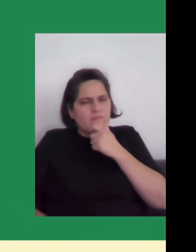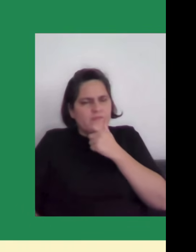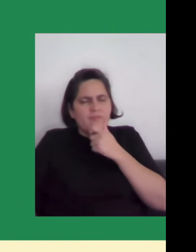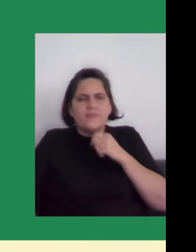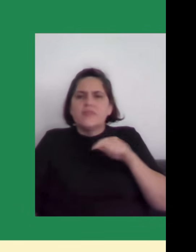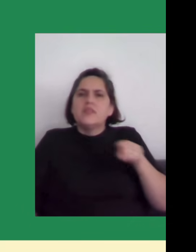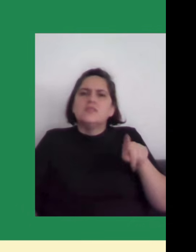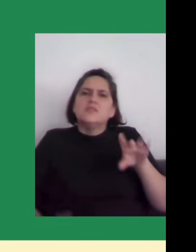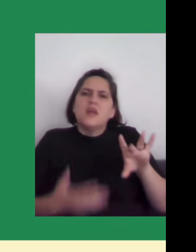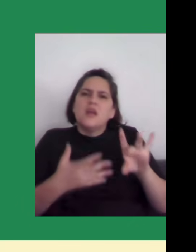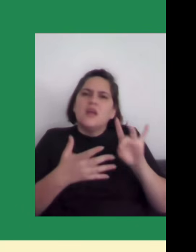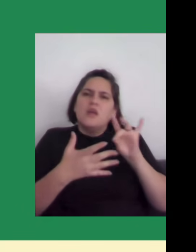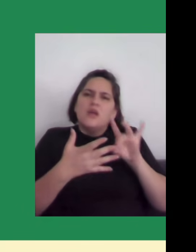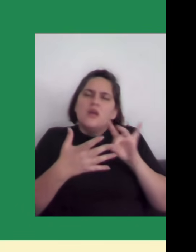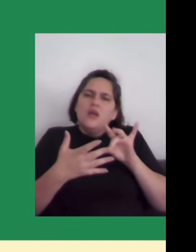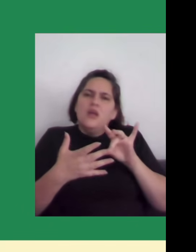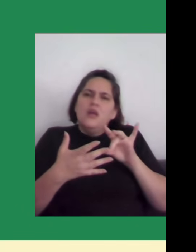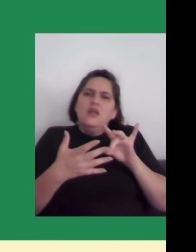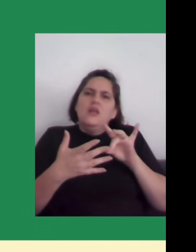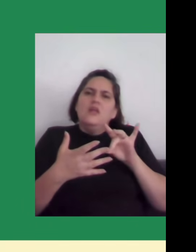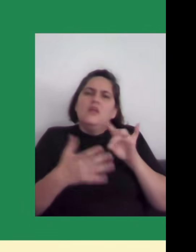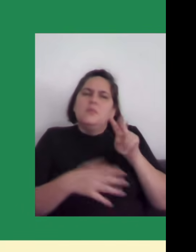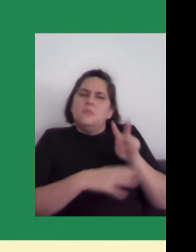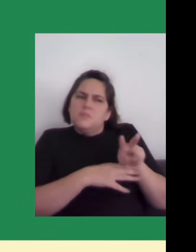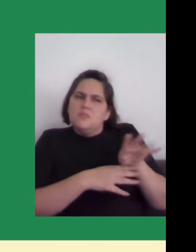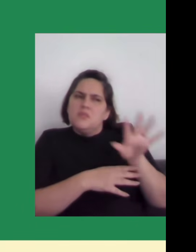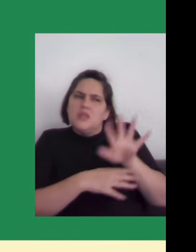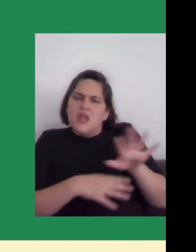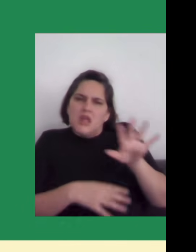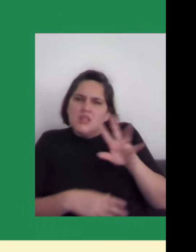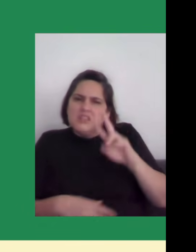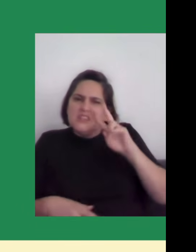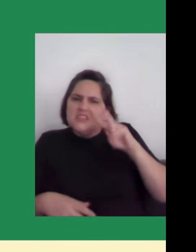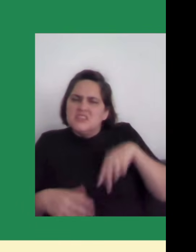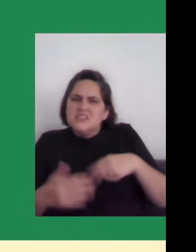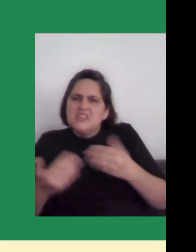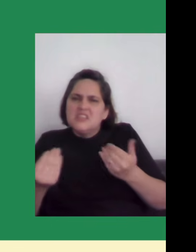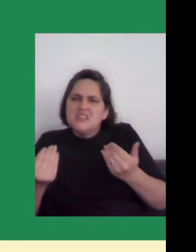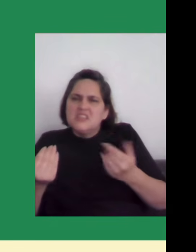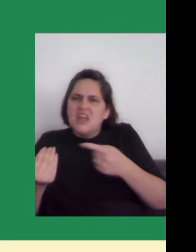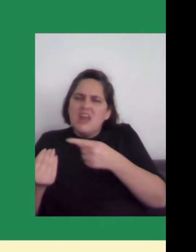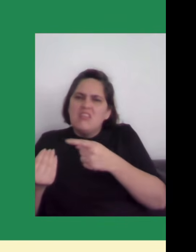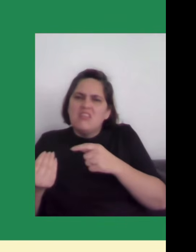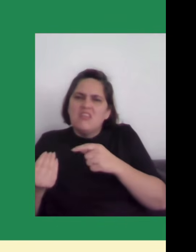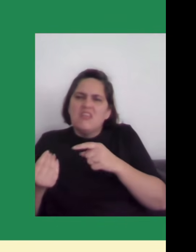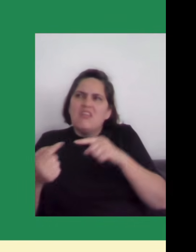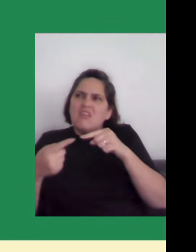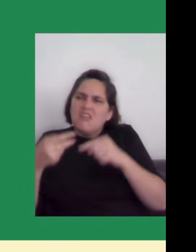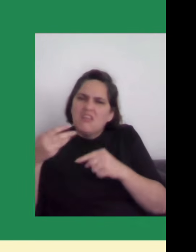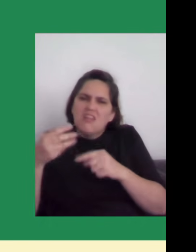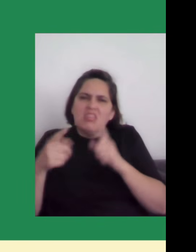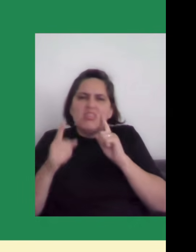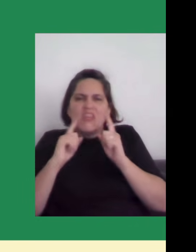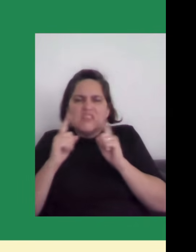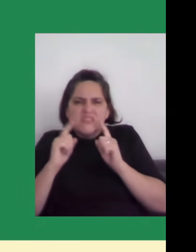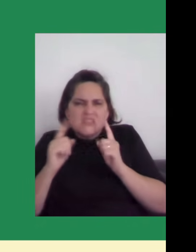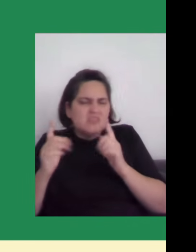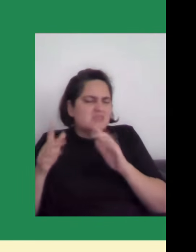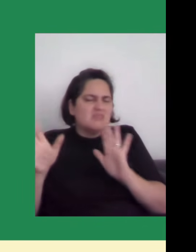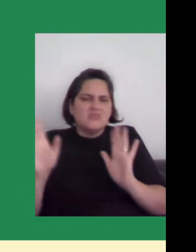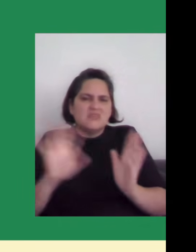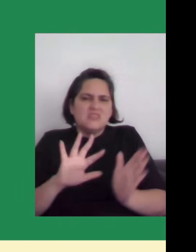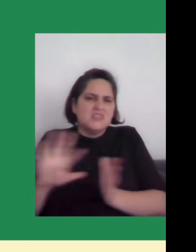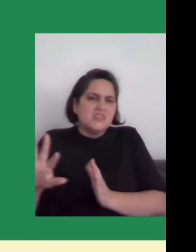de autismo sin necesidad de test específico y la concordancia fue de un 80%. La